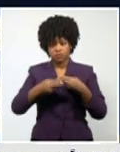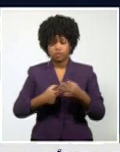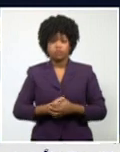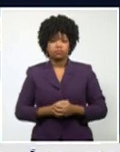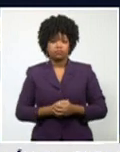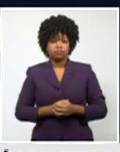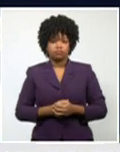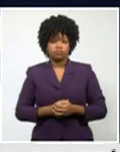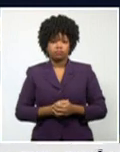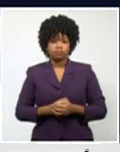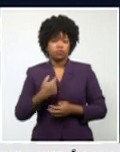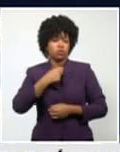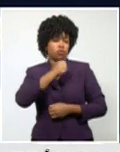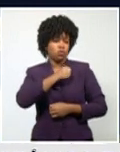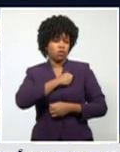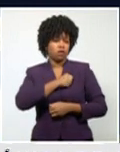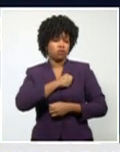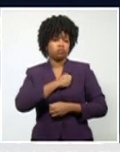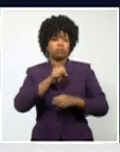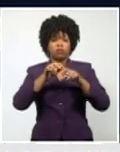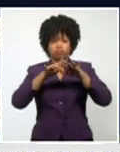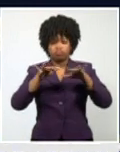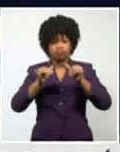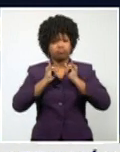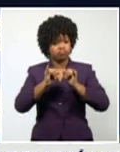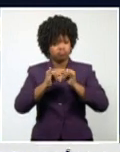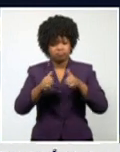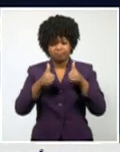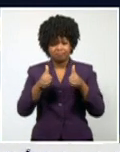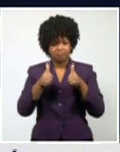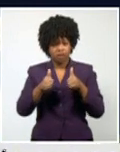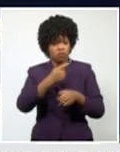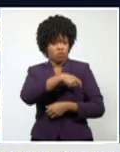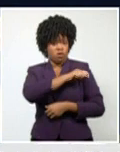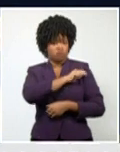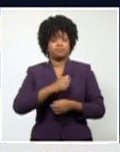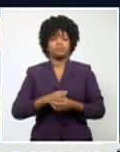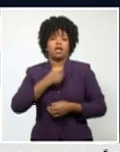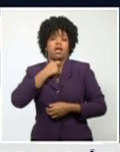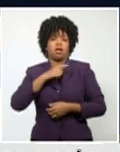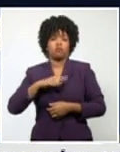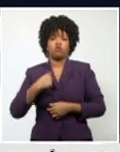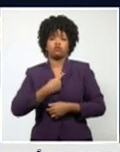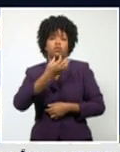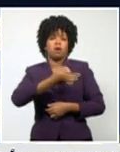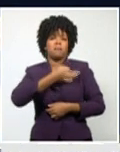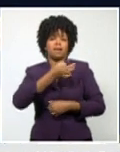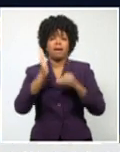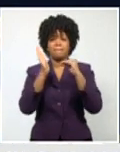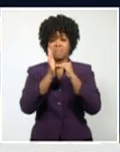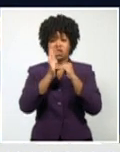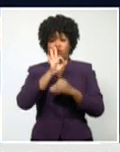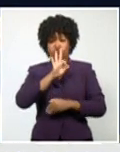Quiero esclarecer a la población, cuando nosotros hablamos de 1.887